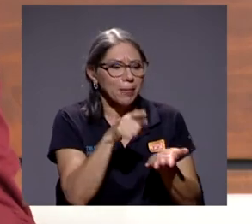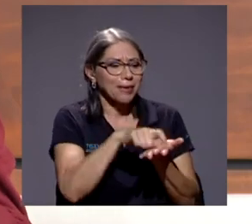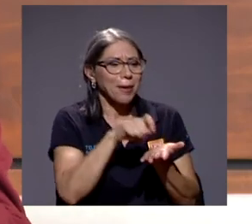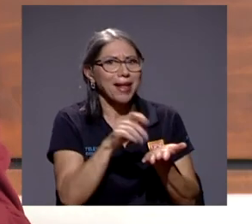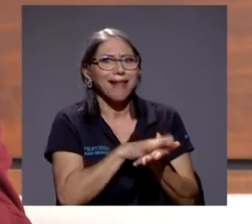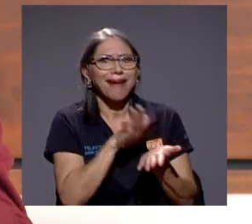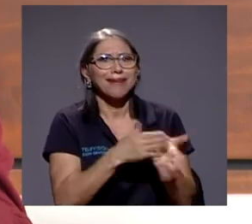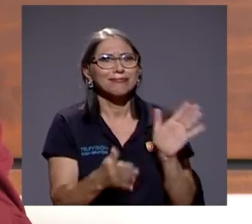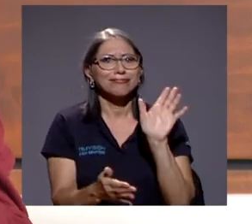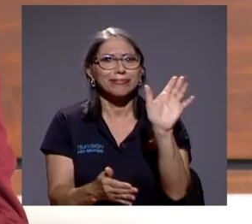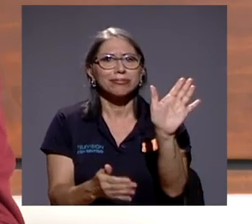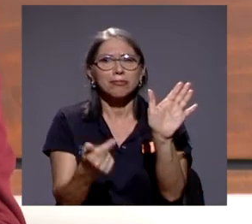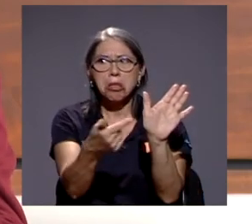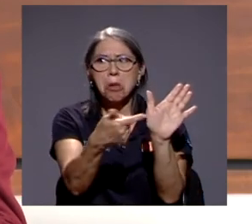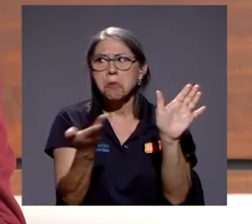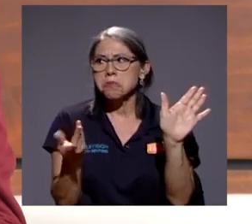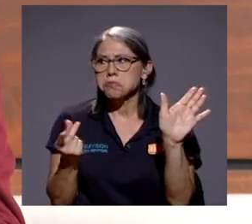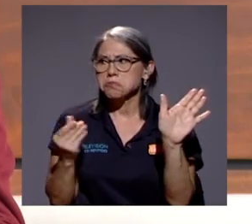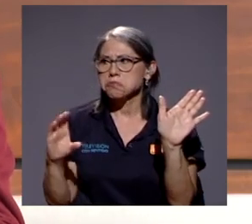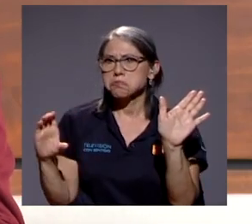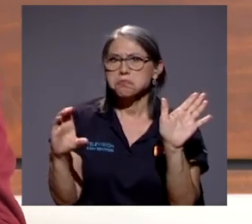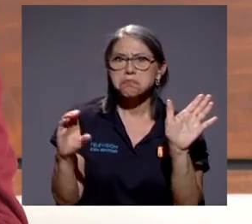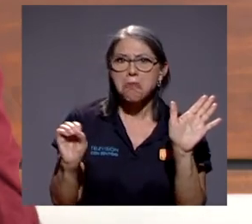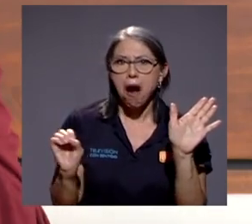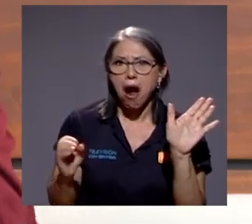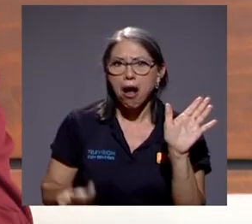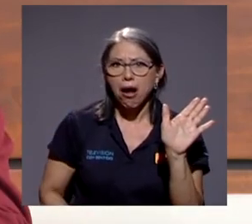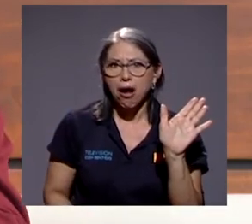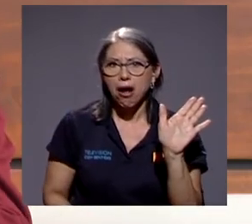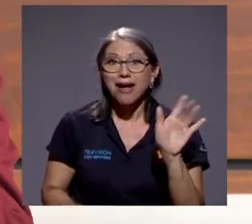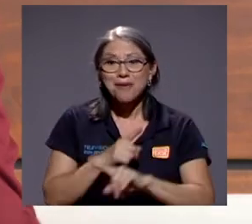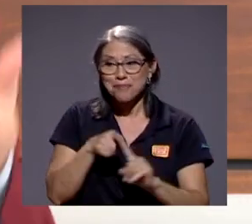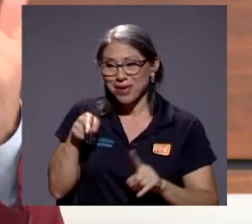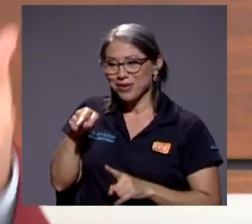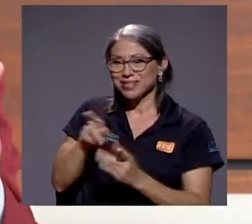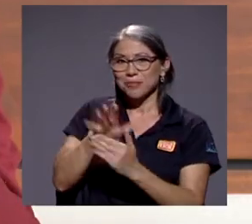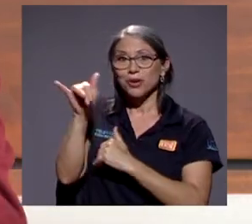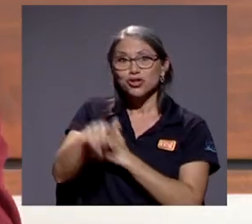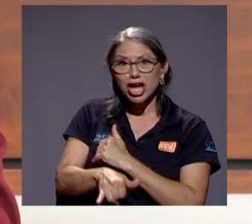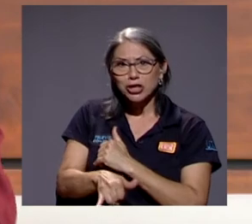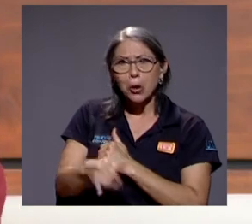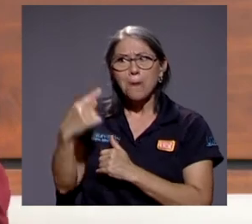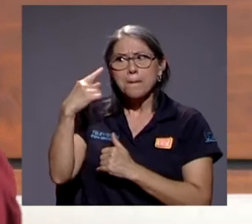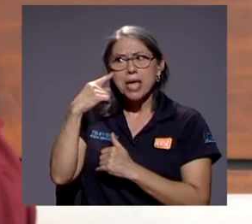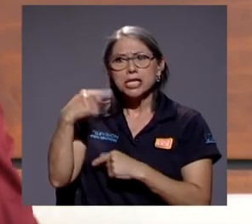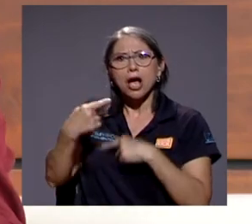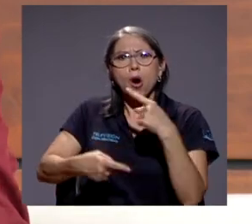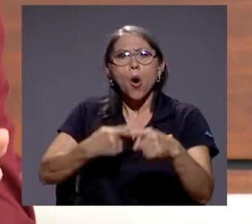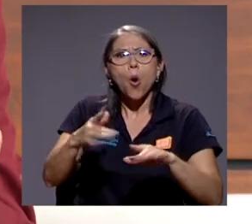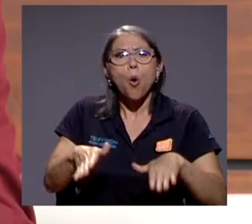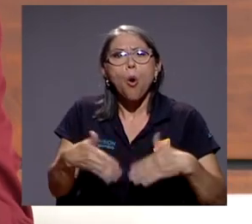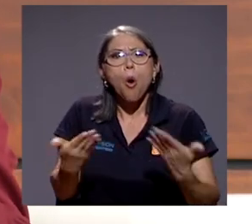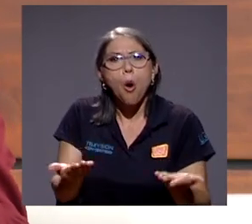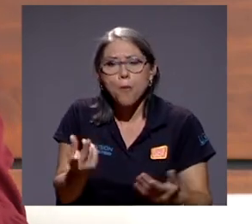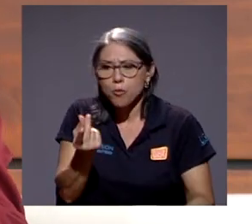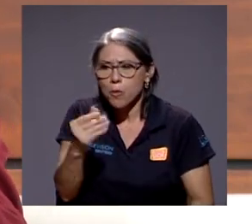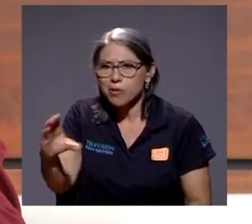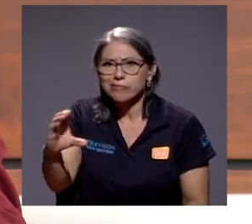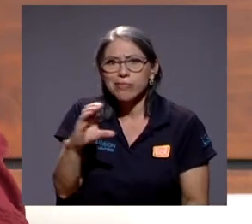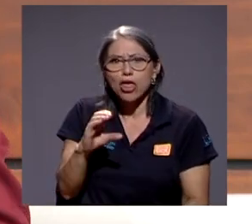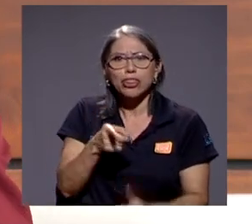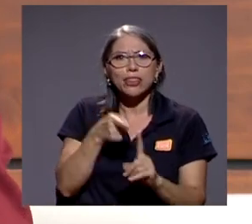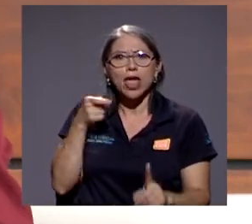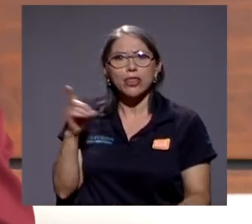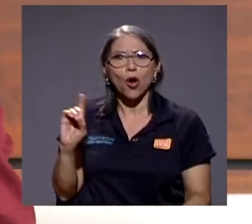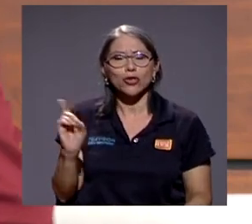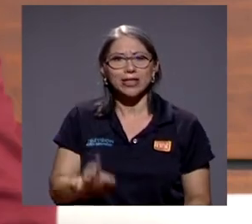fuerte y siento yo este proyecto es que casualmente va orientado a dar recursos y a indicar de dónde se van a tomar los recursos y creo que